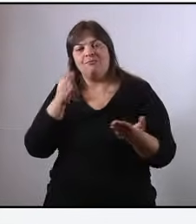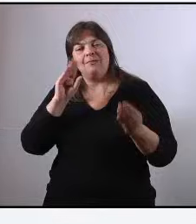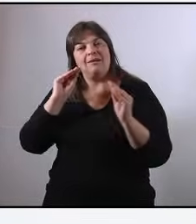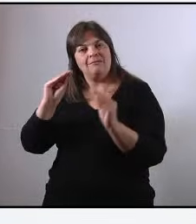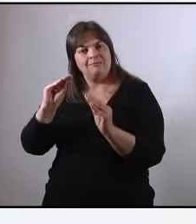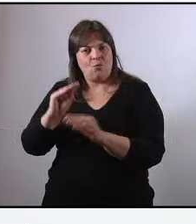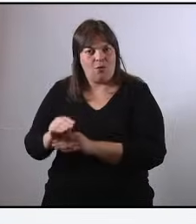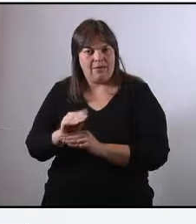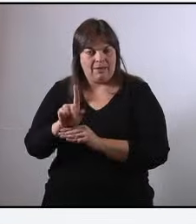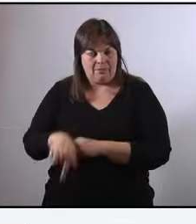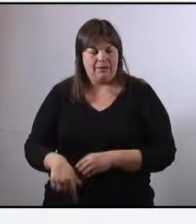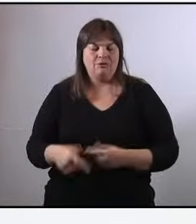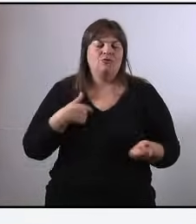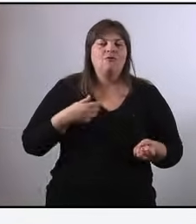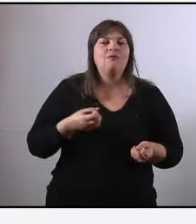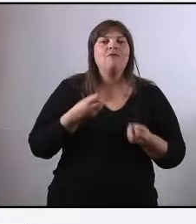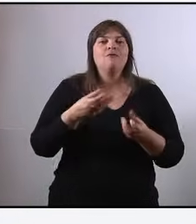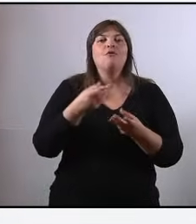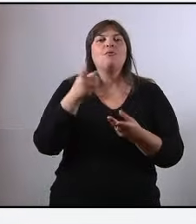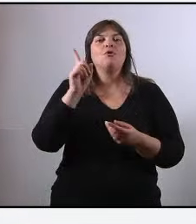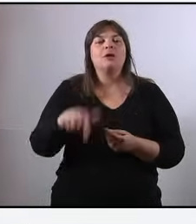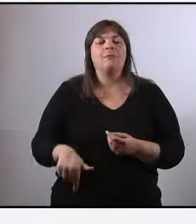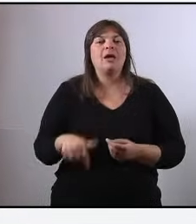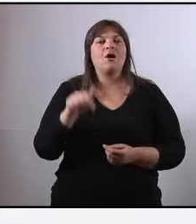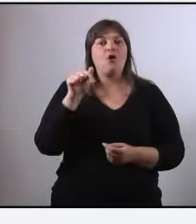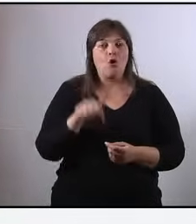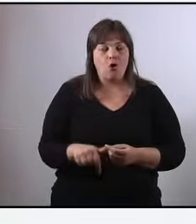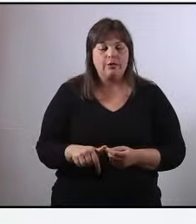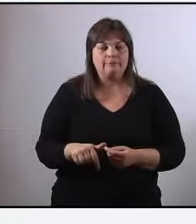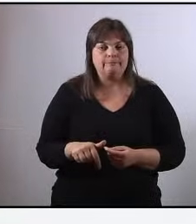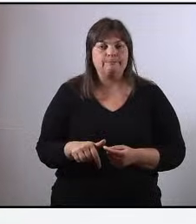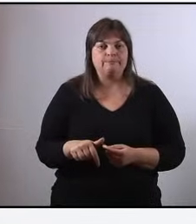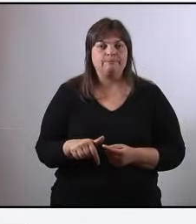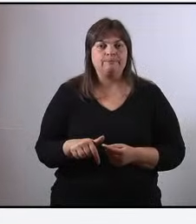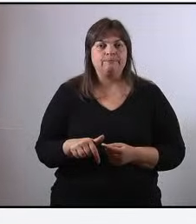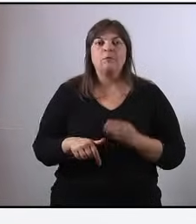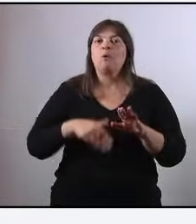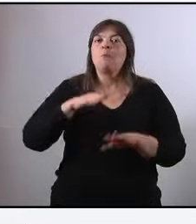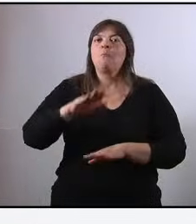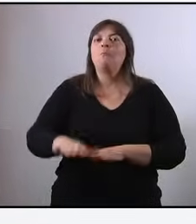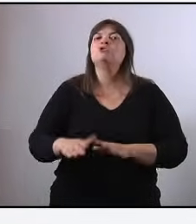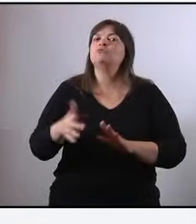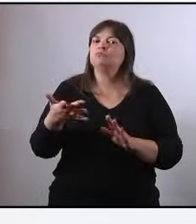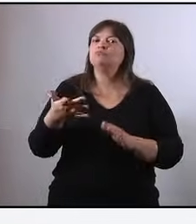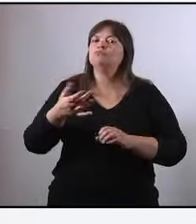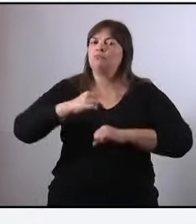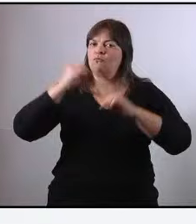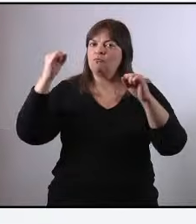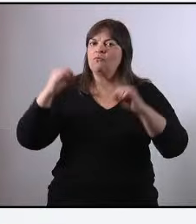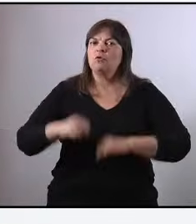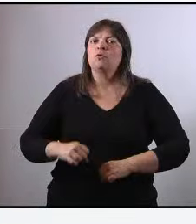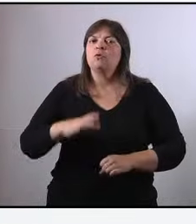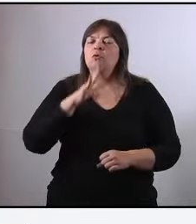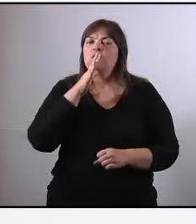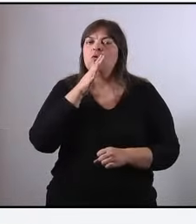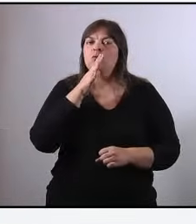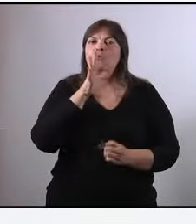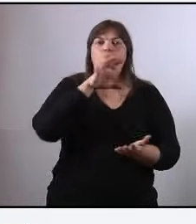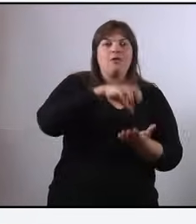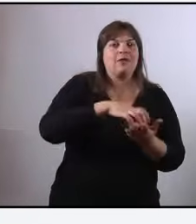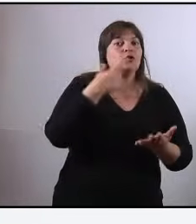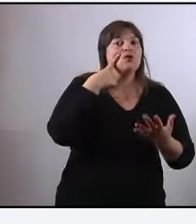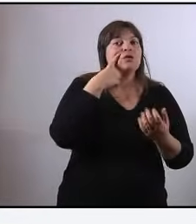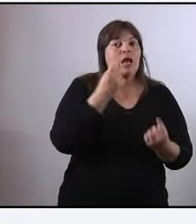También les informo de que hoy en Consejo de Gobierno hemos dado un paso definitivo para trasladar el Centro de Salud